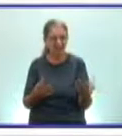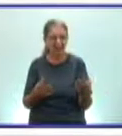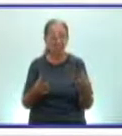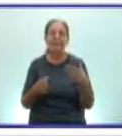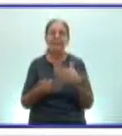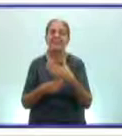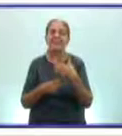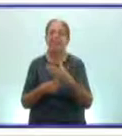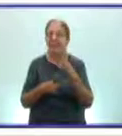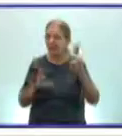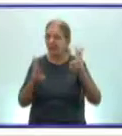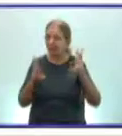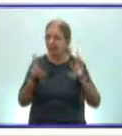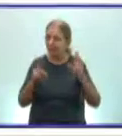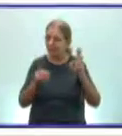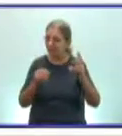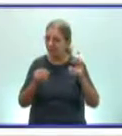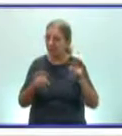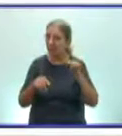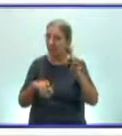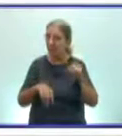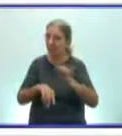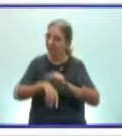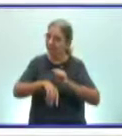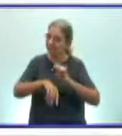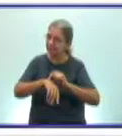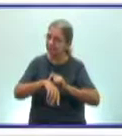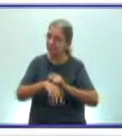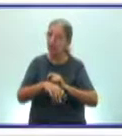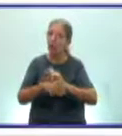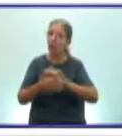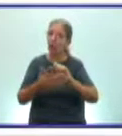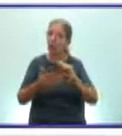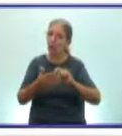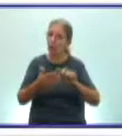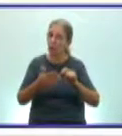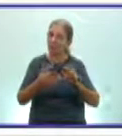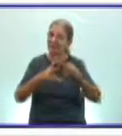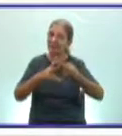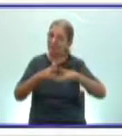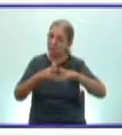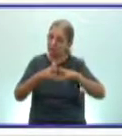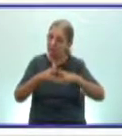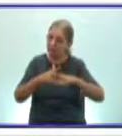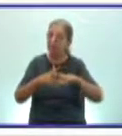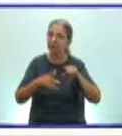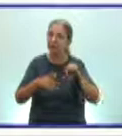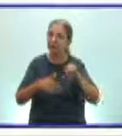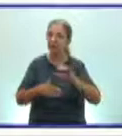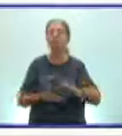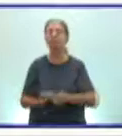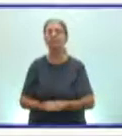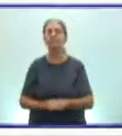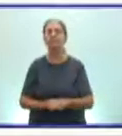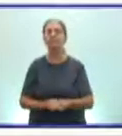aritmética. Ahora te voy a dar un tiempo para que solo lo puedas resolver.